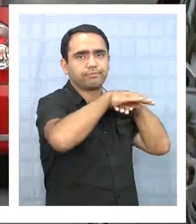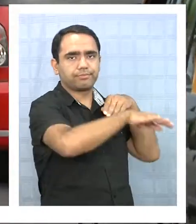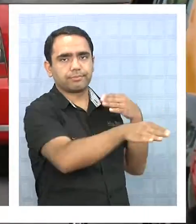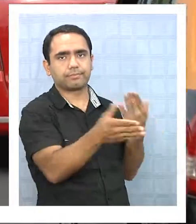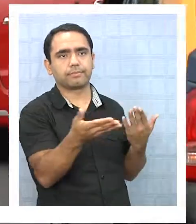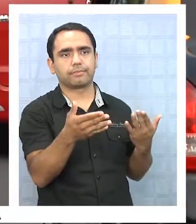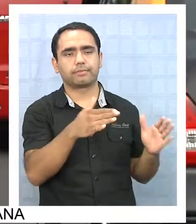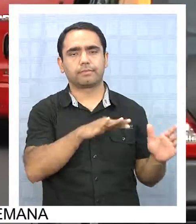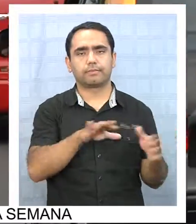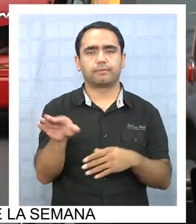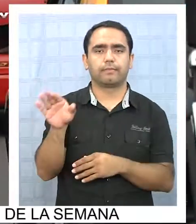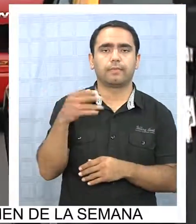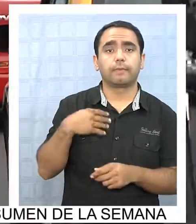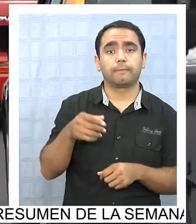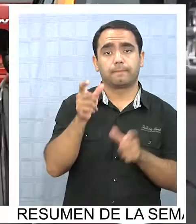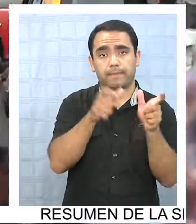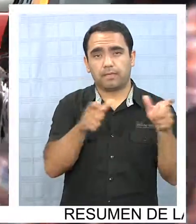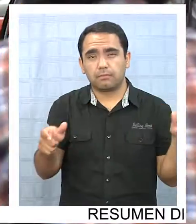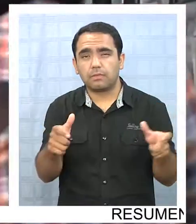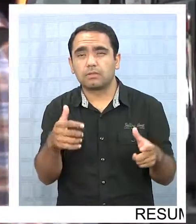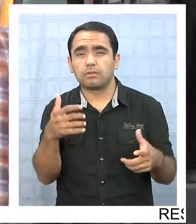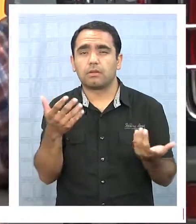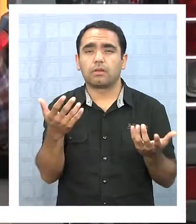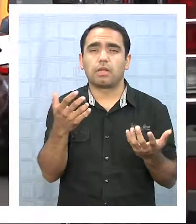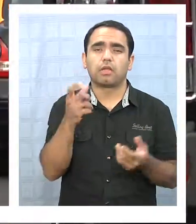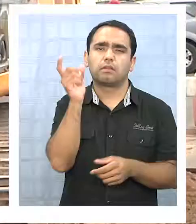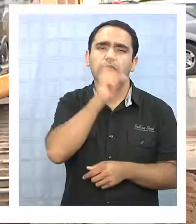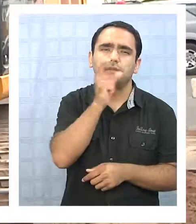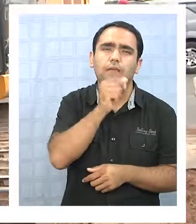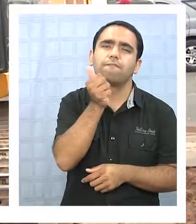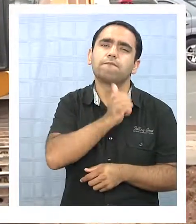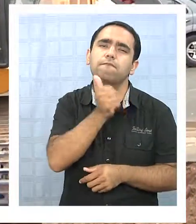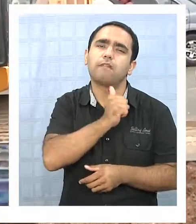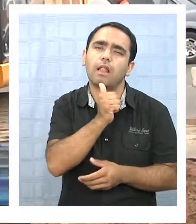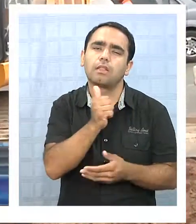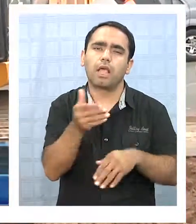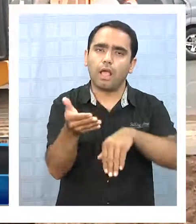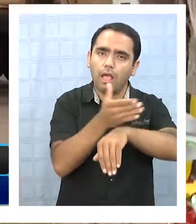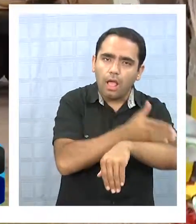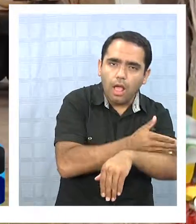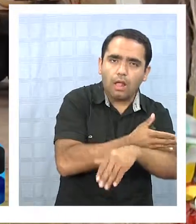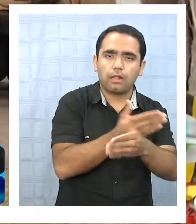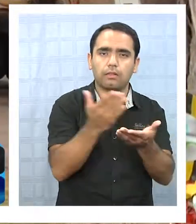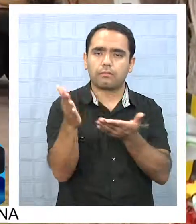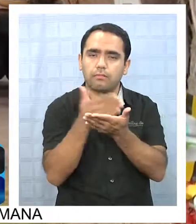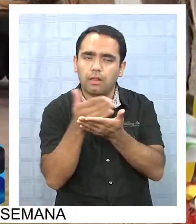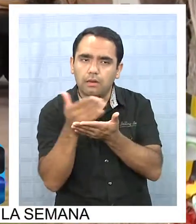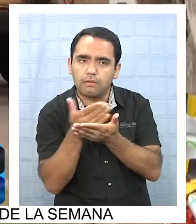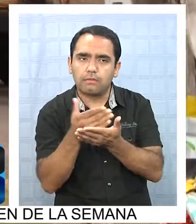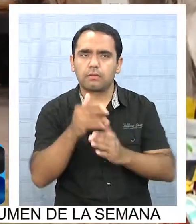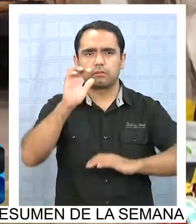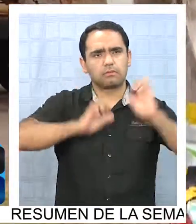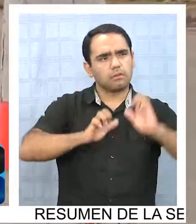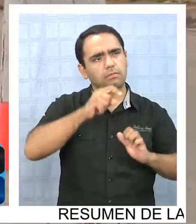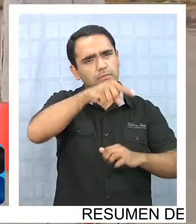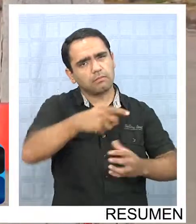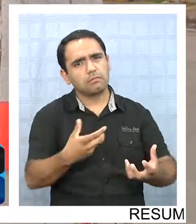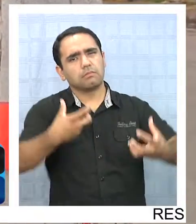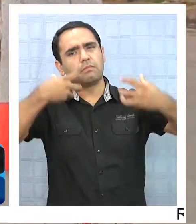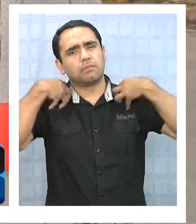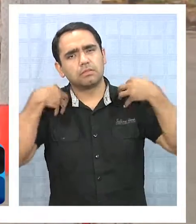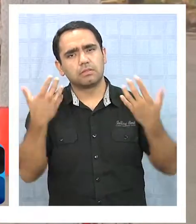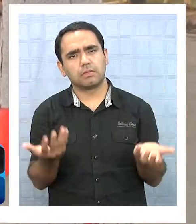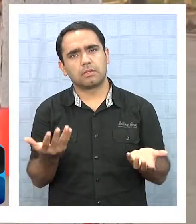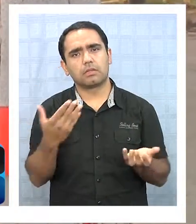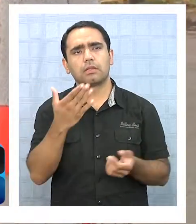Los automovilistas critican la falta de planificación por parte de la empresa a cargo, la cual desde hace un tiempo también